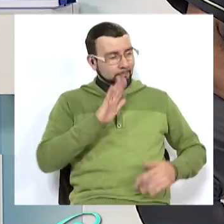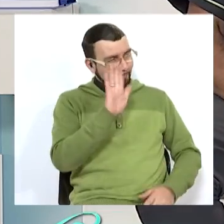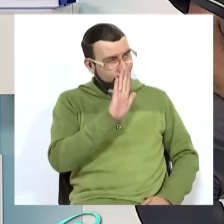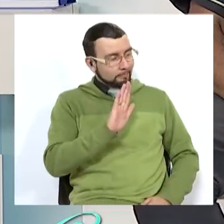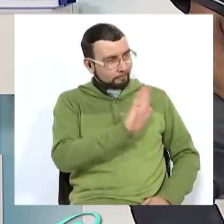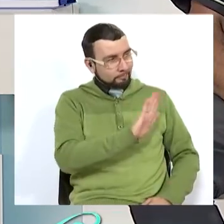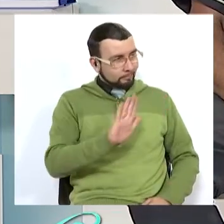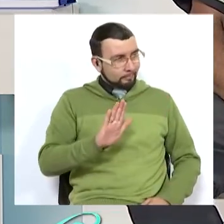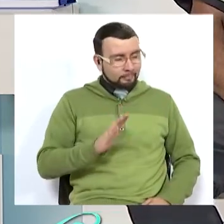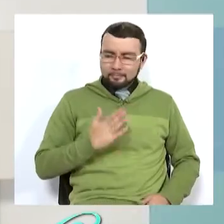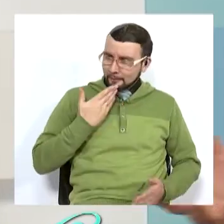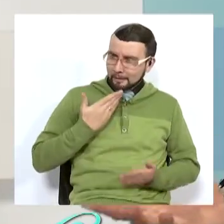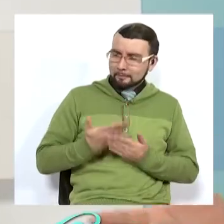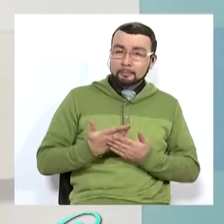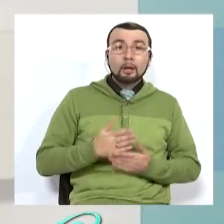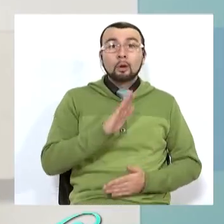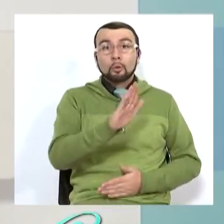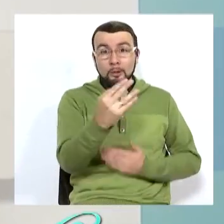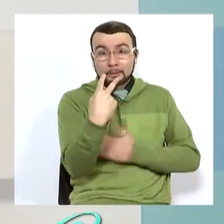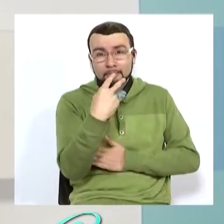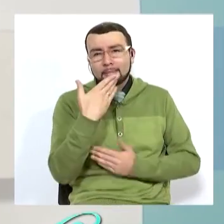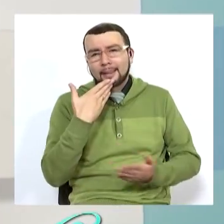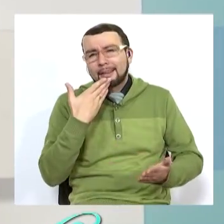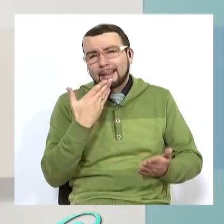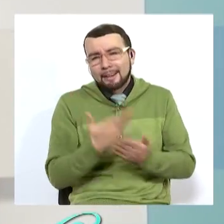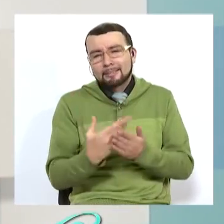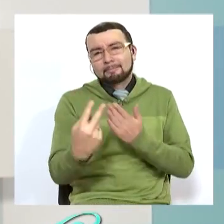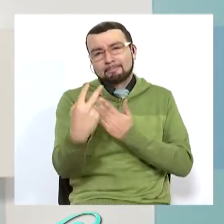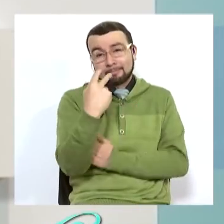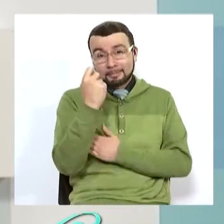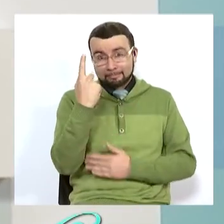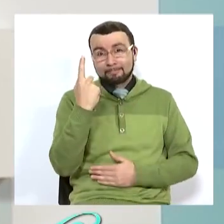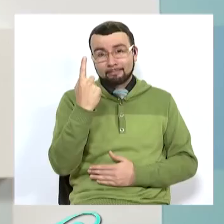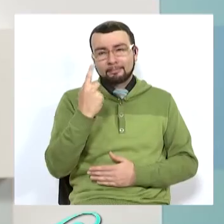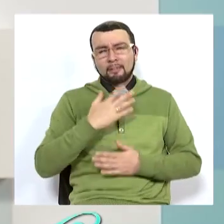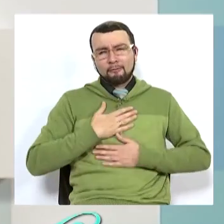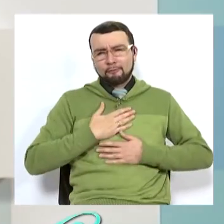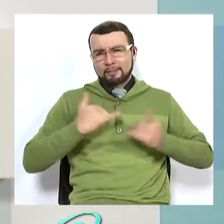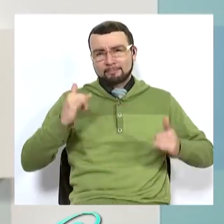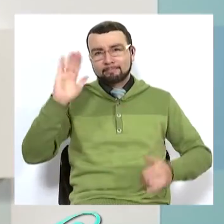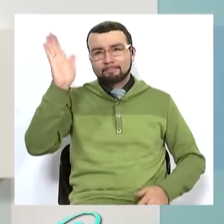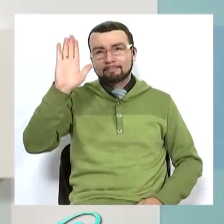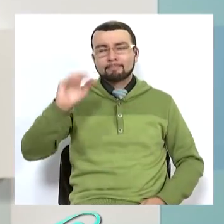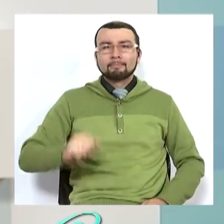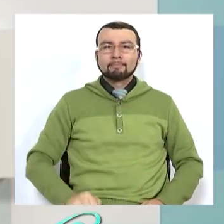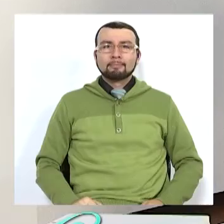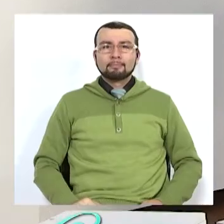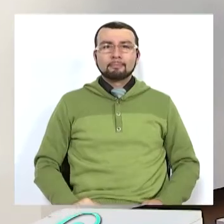Muchas gracias. Y a todos ustedes, 1000 gracias por estar con nosotros en Conexión Vital. Felicidades.